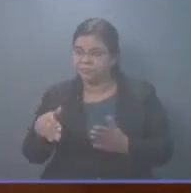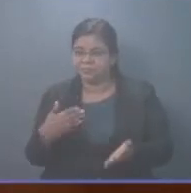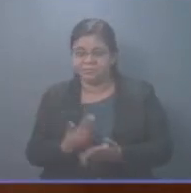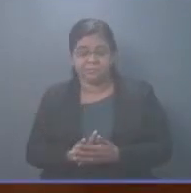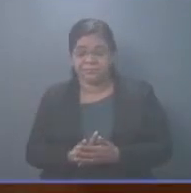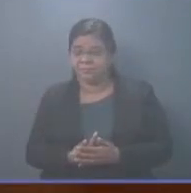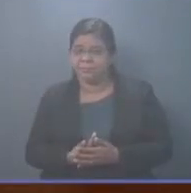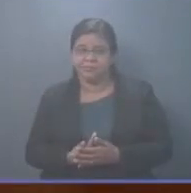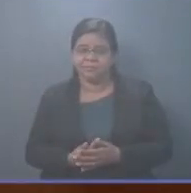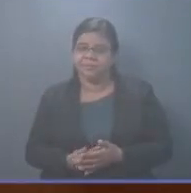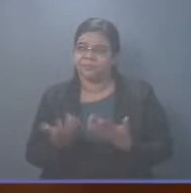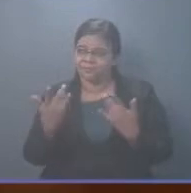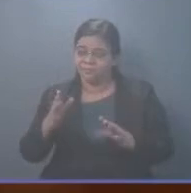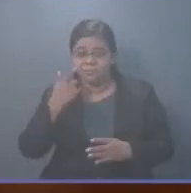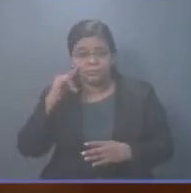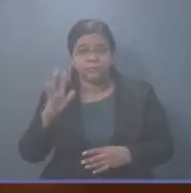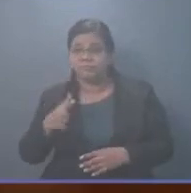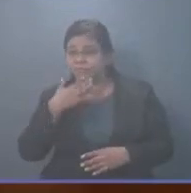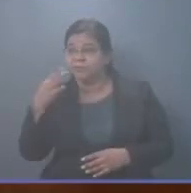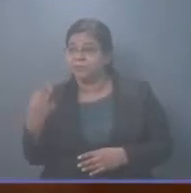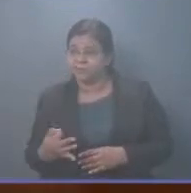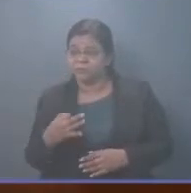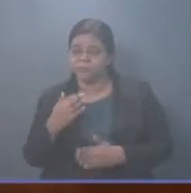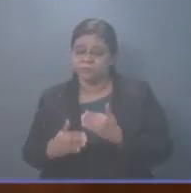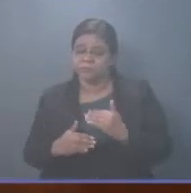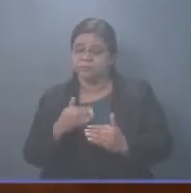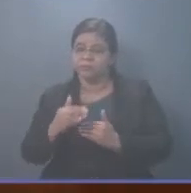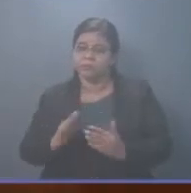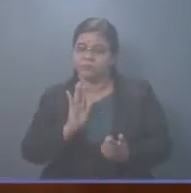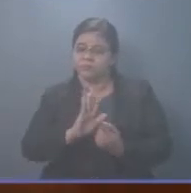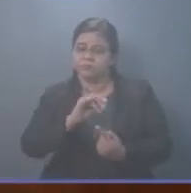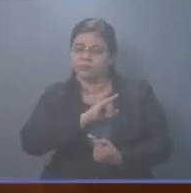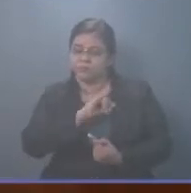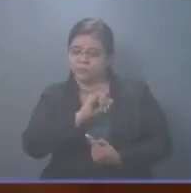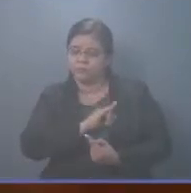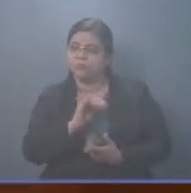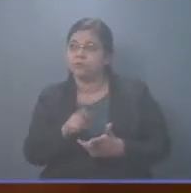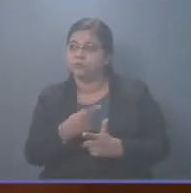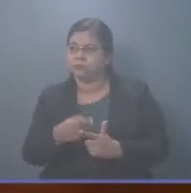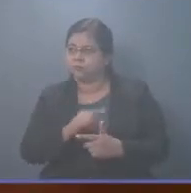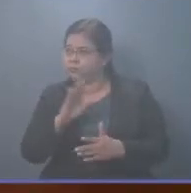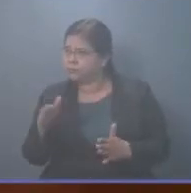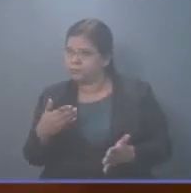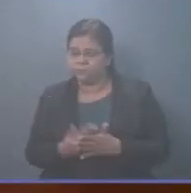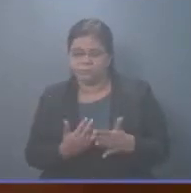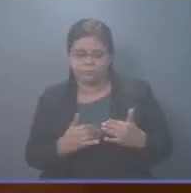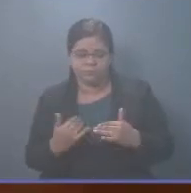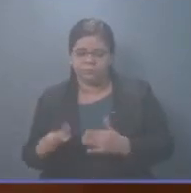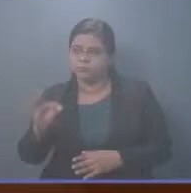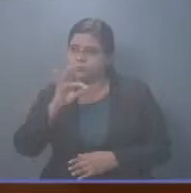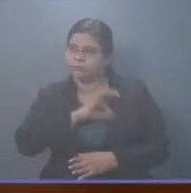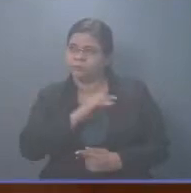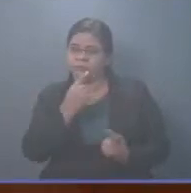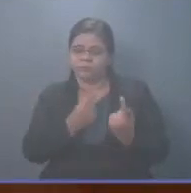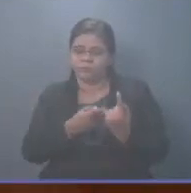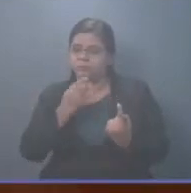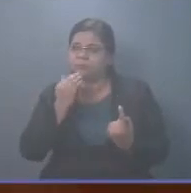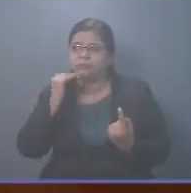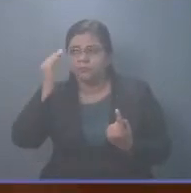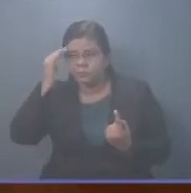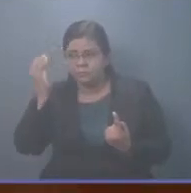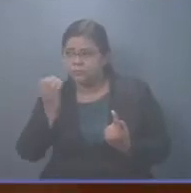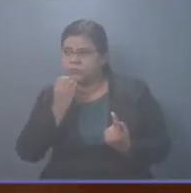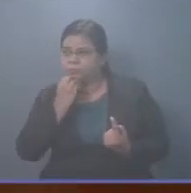interesado que compruebe el tráfico jurídico de su identidad, quedando como válidas todas las acciones a favor de la persona adulta mayor.